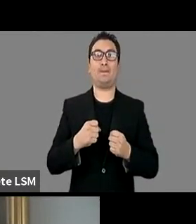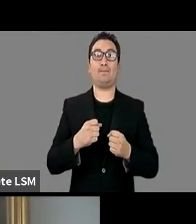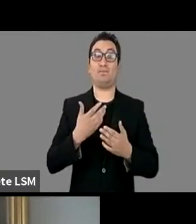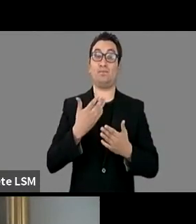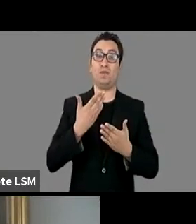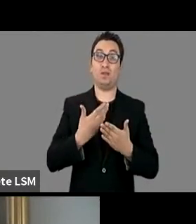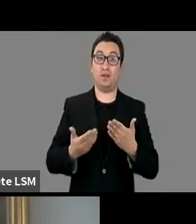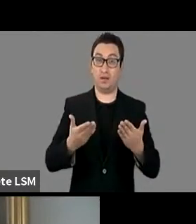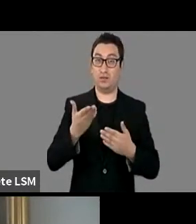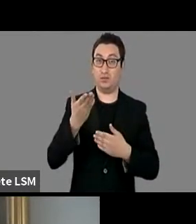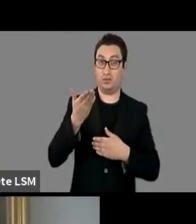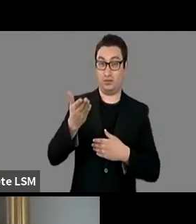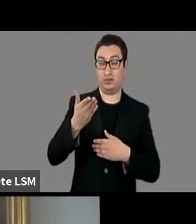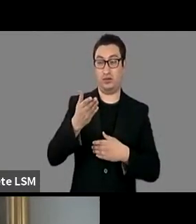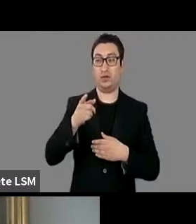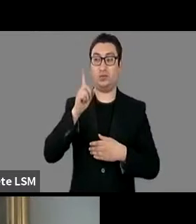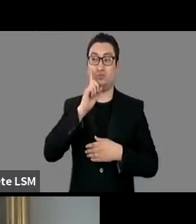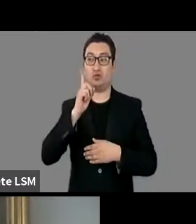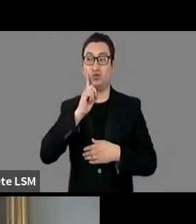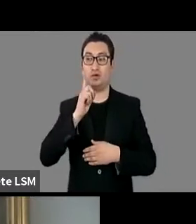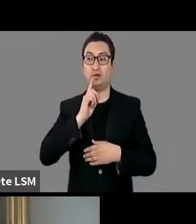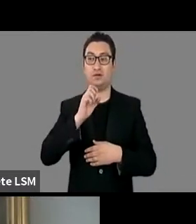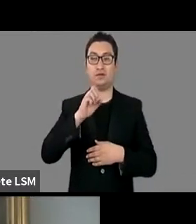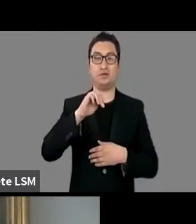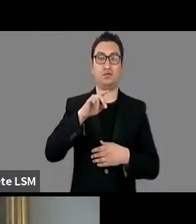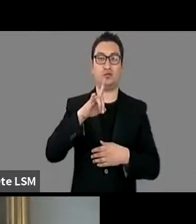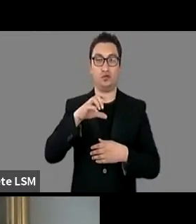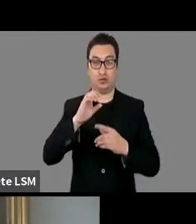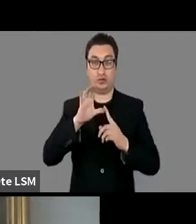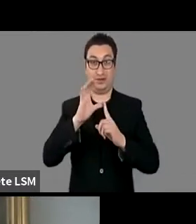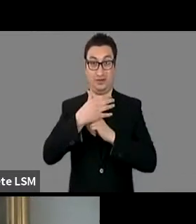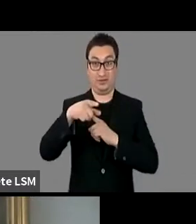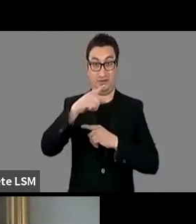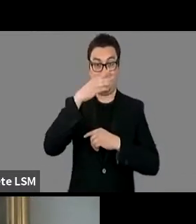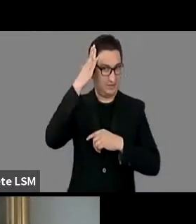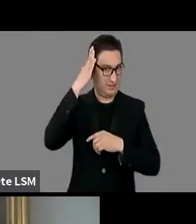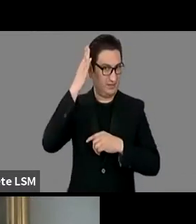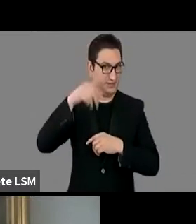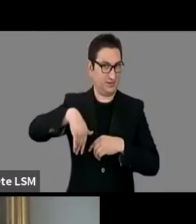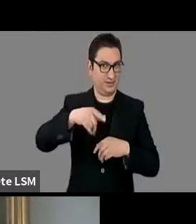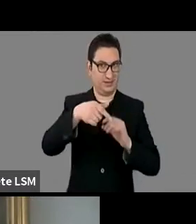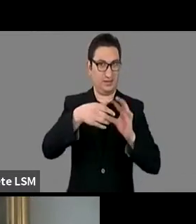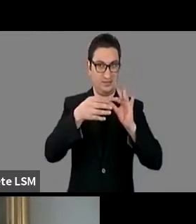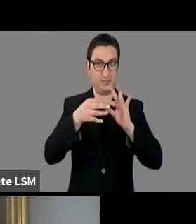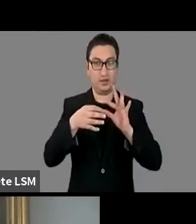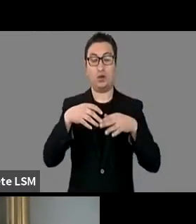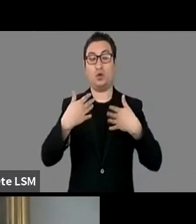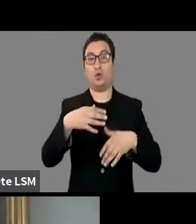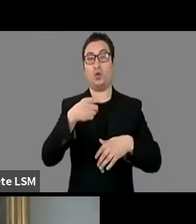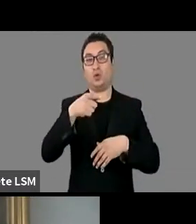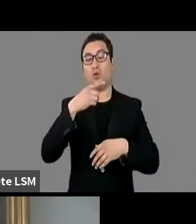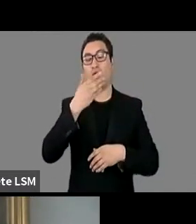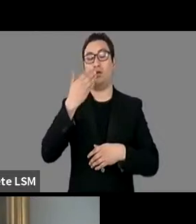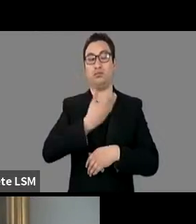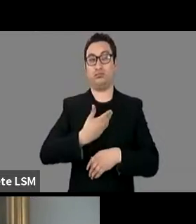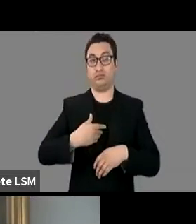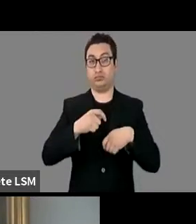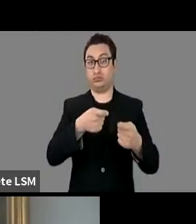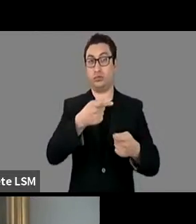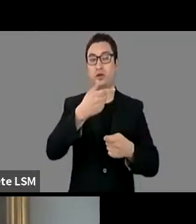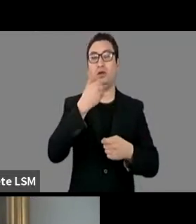consejera Zamudio de este comité que nos comenta, estoy cierta que podremos seguir sumando